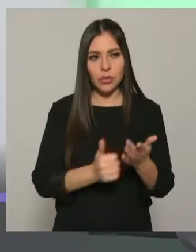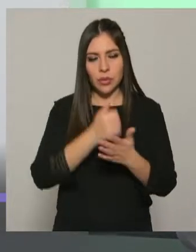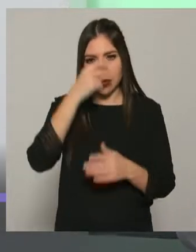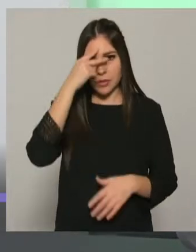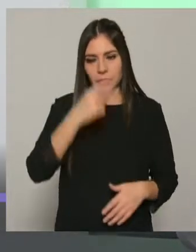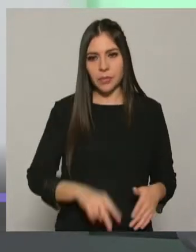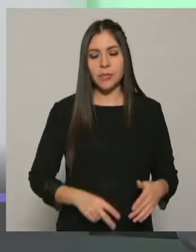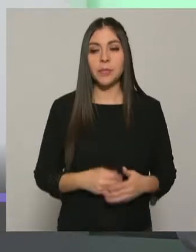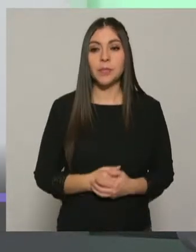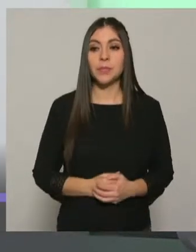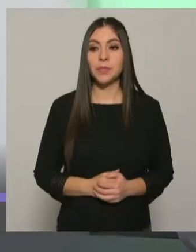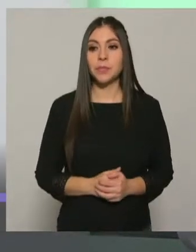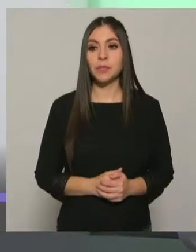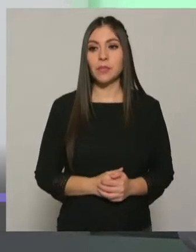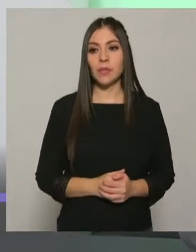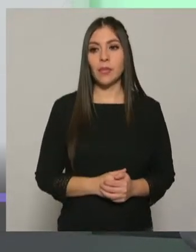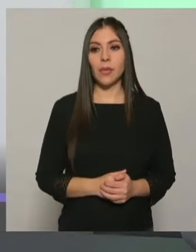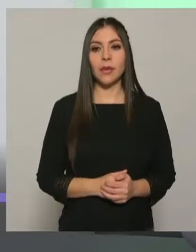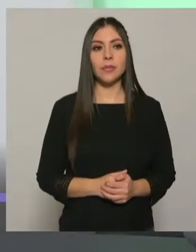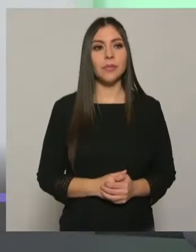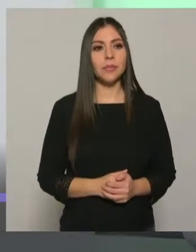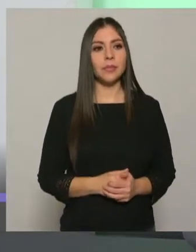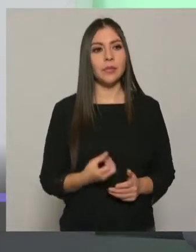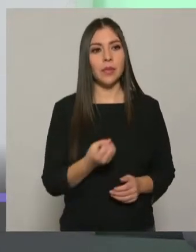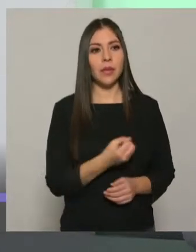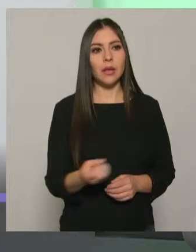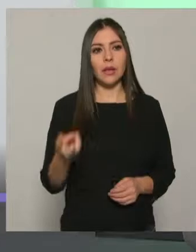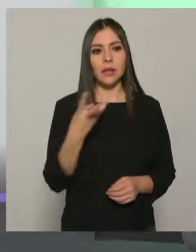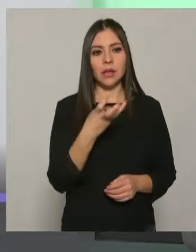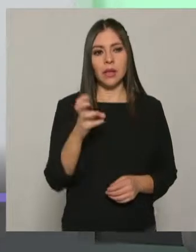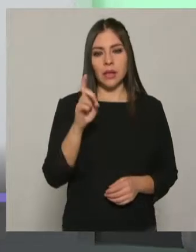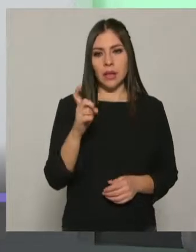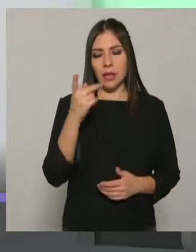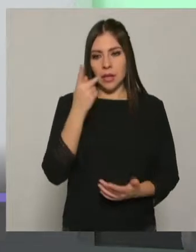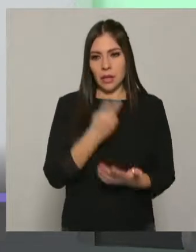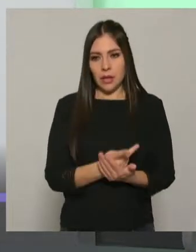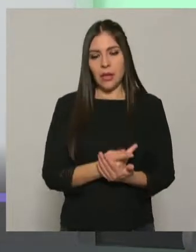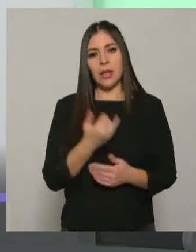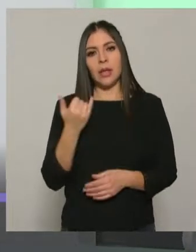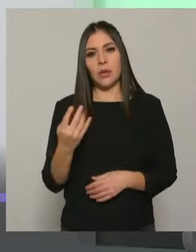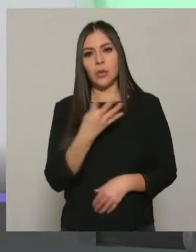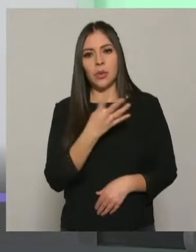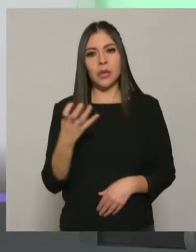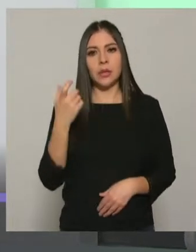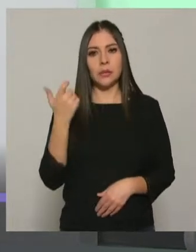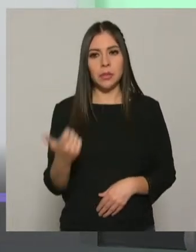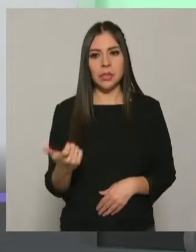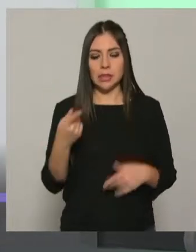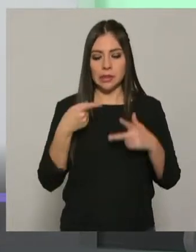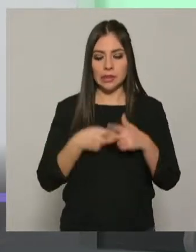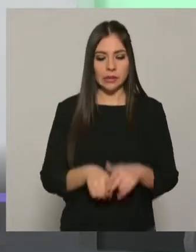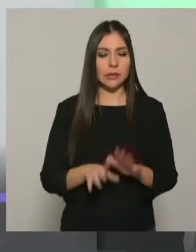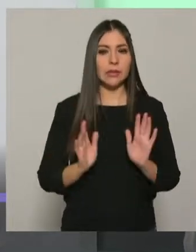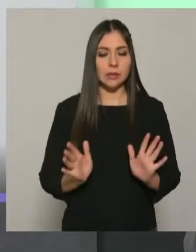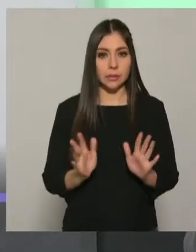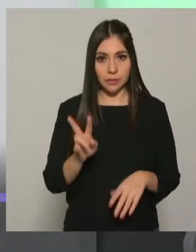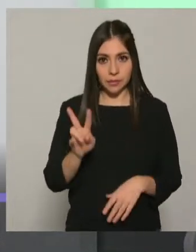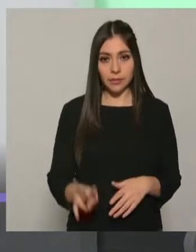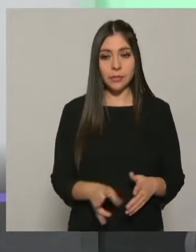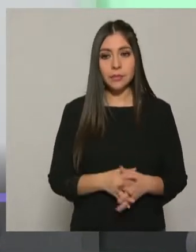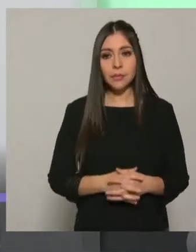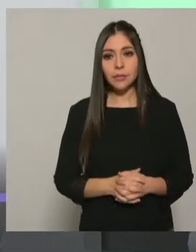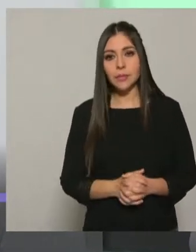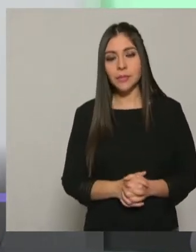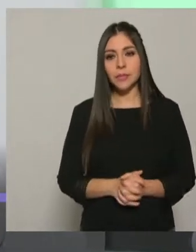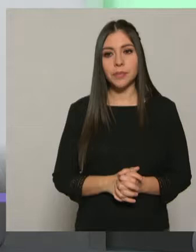México. Así es. Bueno, entonces son 330 pesos y 400 pesos a partir de ya, ¿verdad? Sí, de